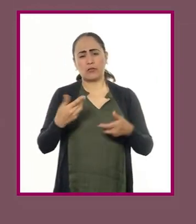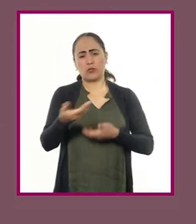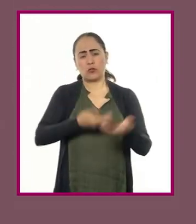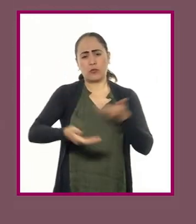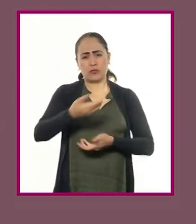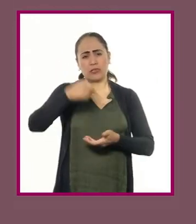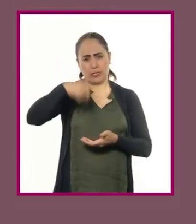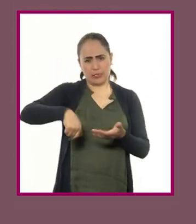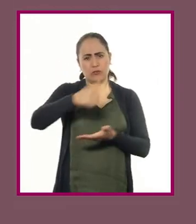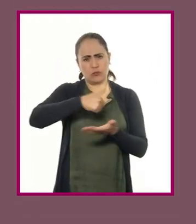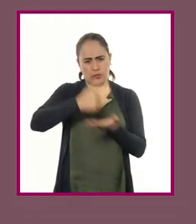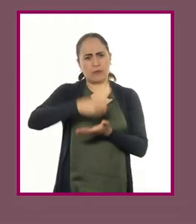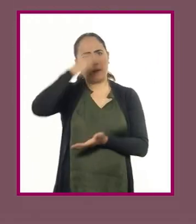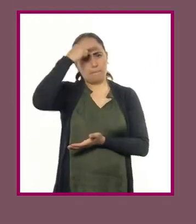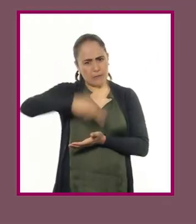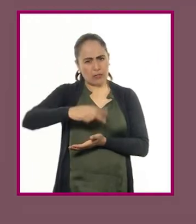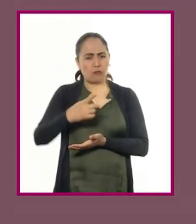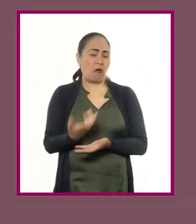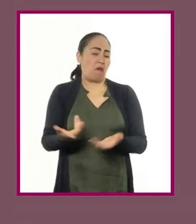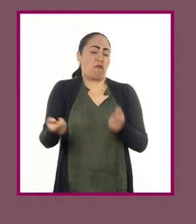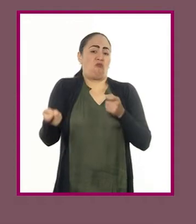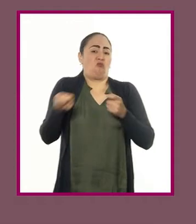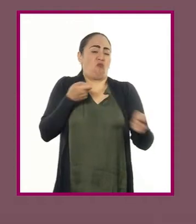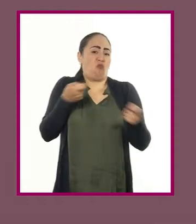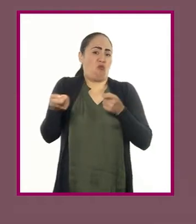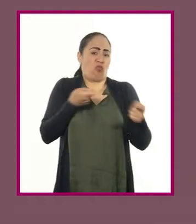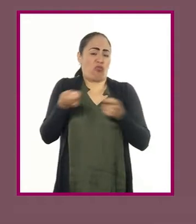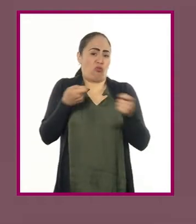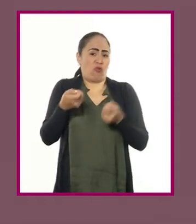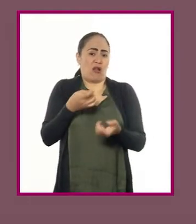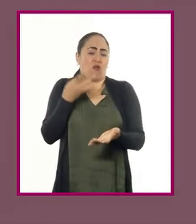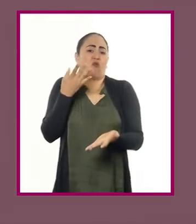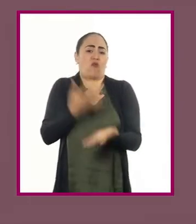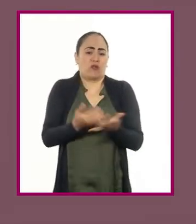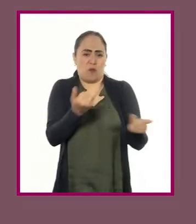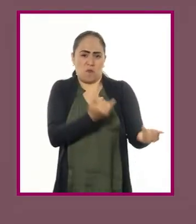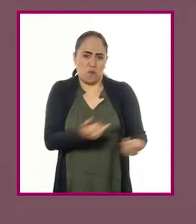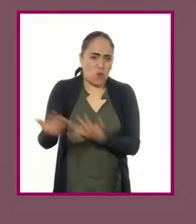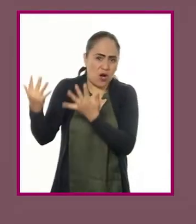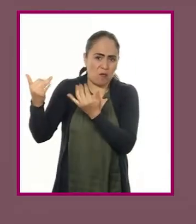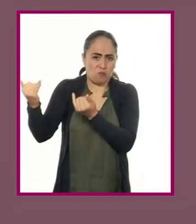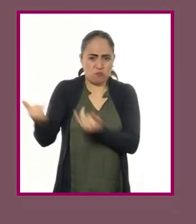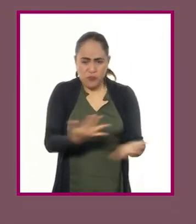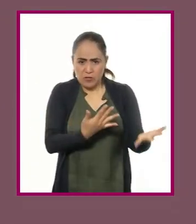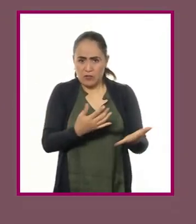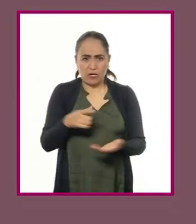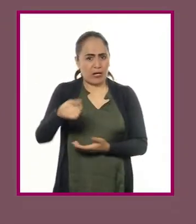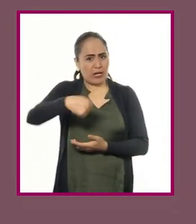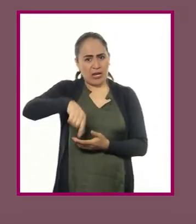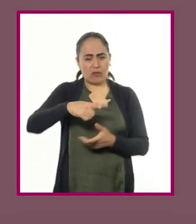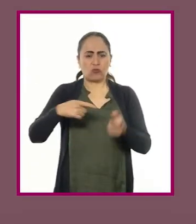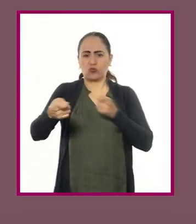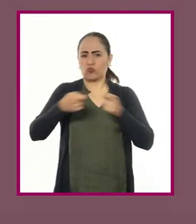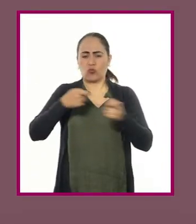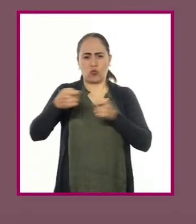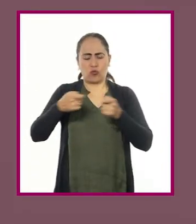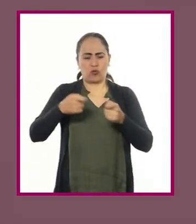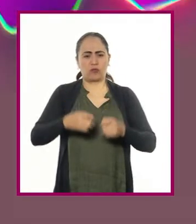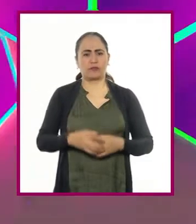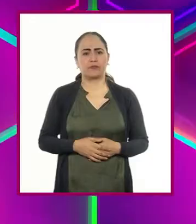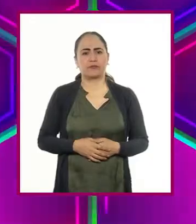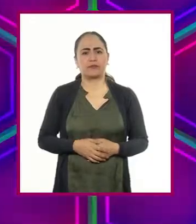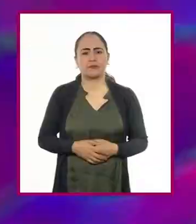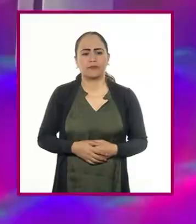que monopolizan, si quieren, el tráfico de mercancías que vienen de un lado u